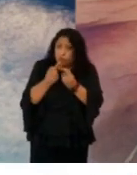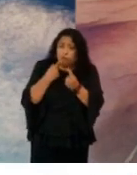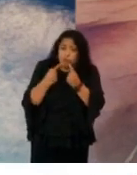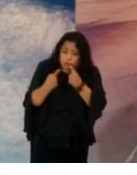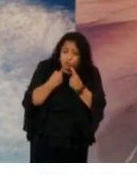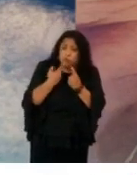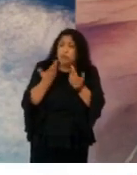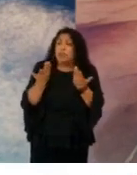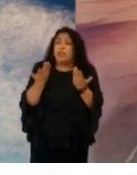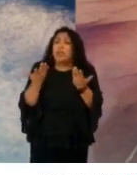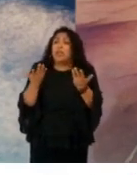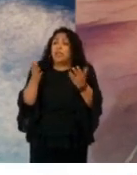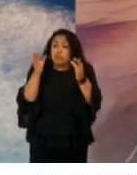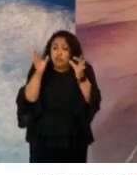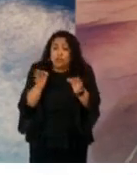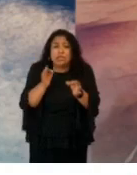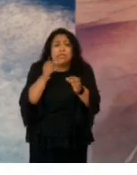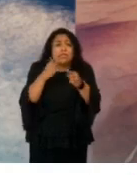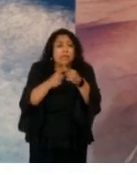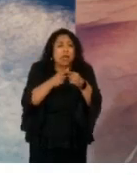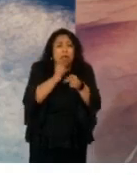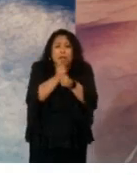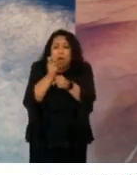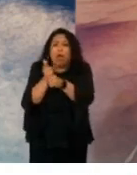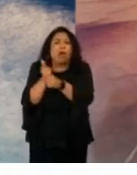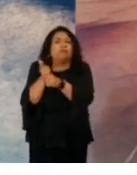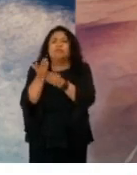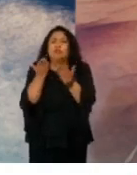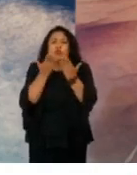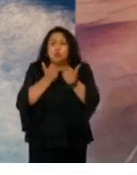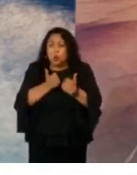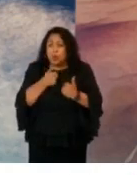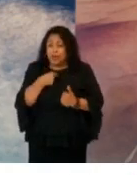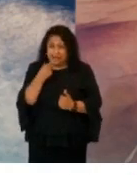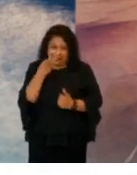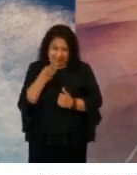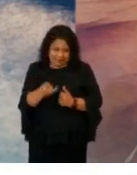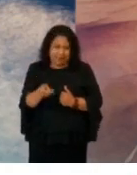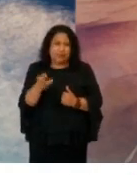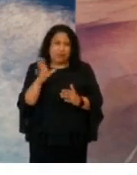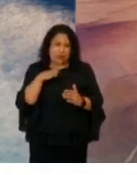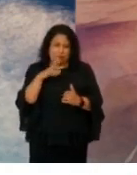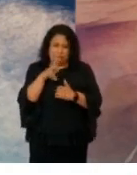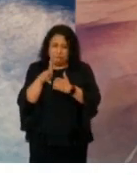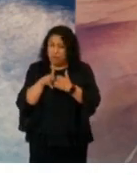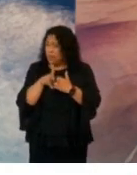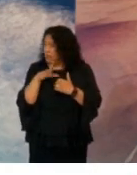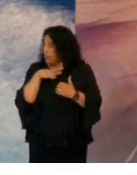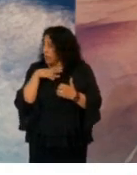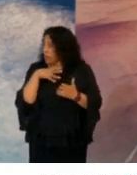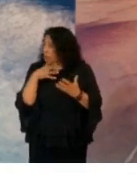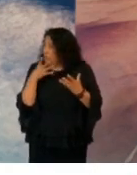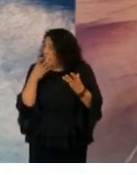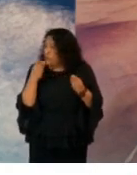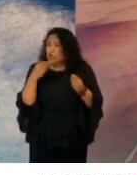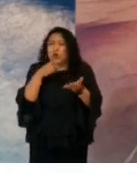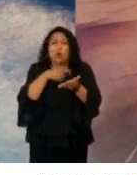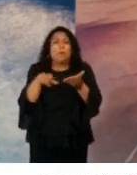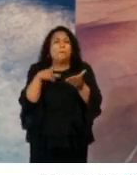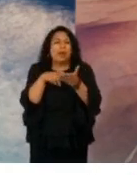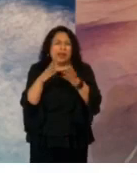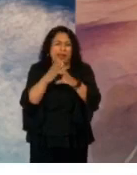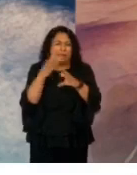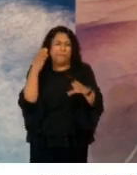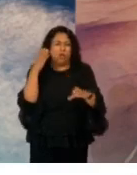no los tienen correctamente identificados. Y en ese caso estamos hablando de sostenibilidad como que en el país se compraron un montón de buses eléctricos,